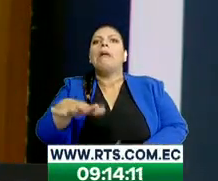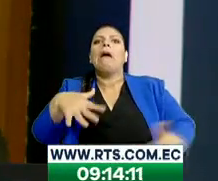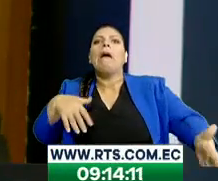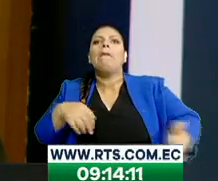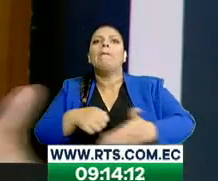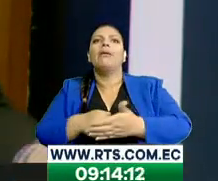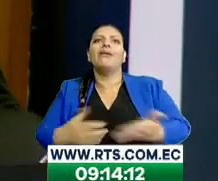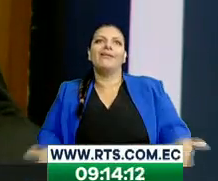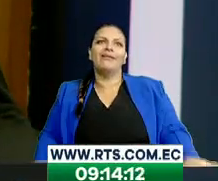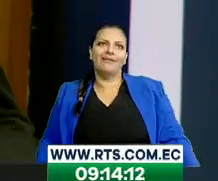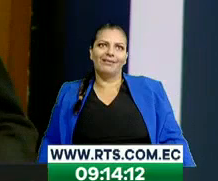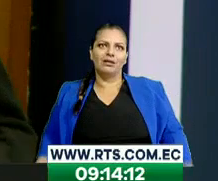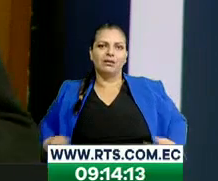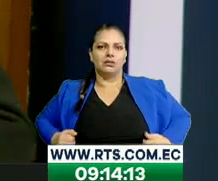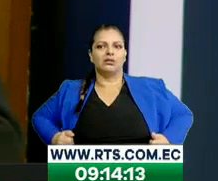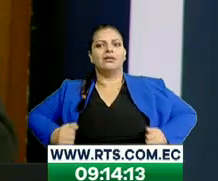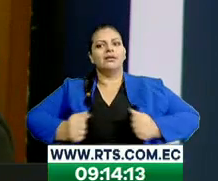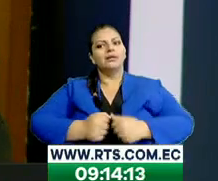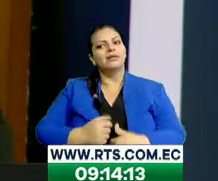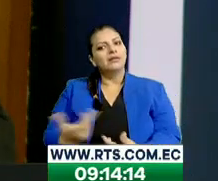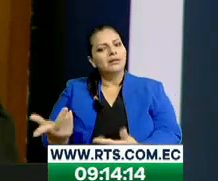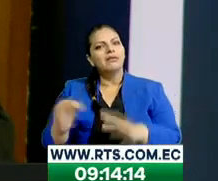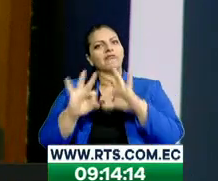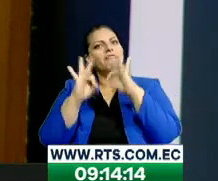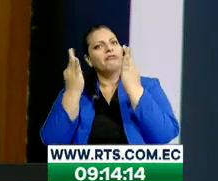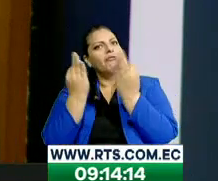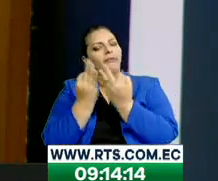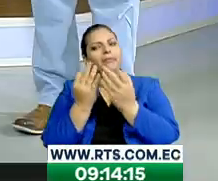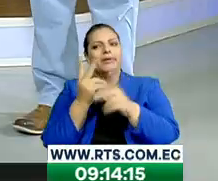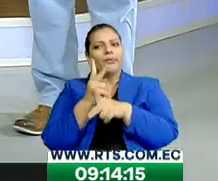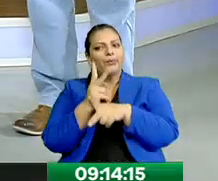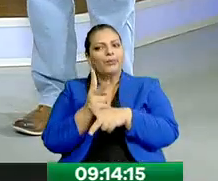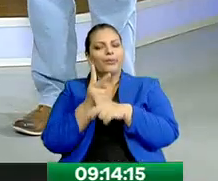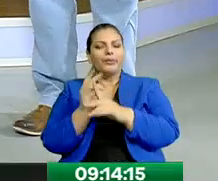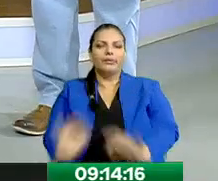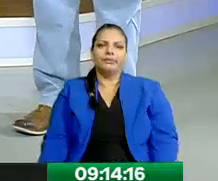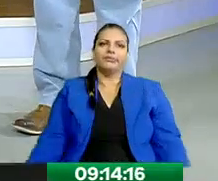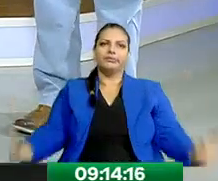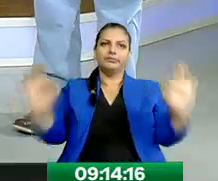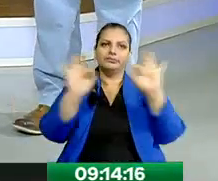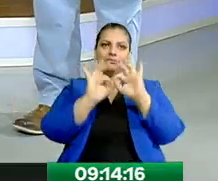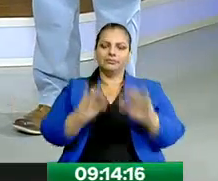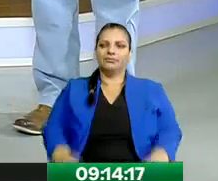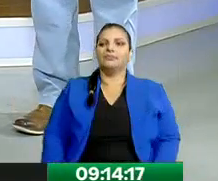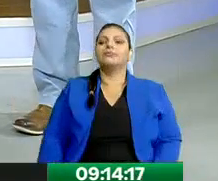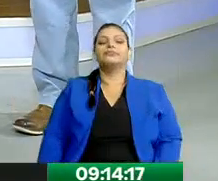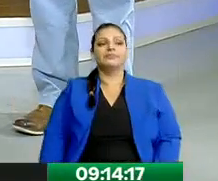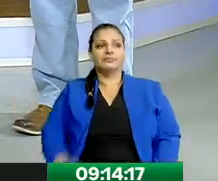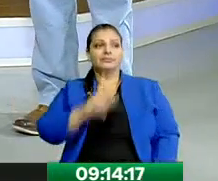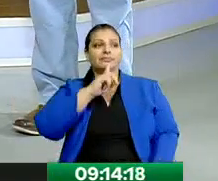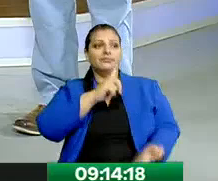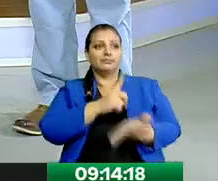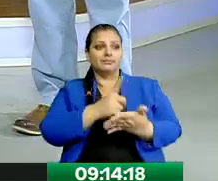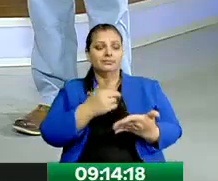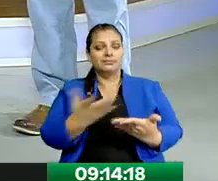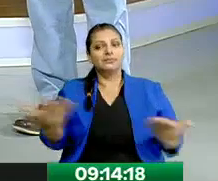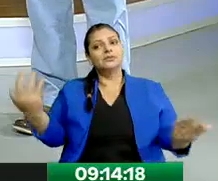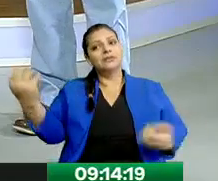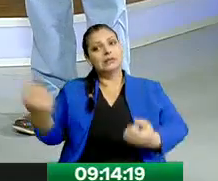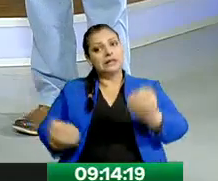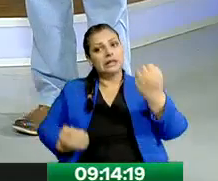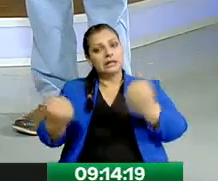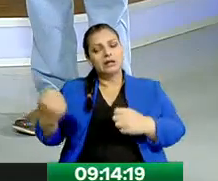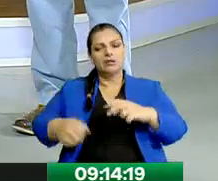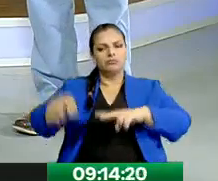un vehículo que no esté revisado adecuadamente, porque en cualquier momento le puede pasar algo en la carretera. Claro que sí, definitivamente. Creo que la ciudadanía hoy por hoy está entendiendo